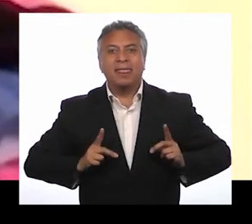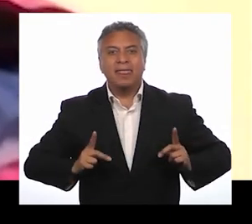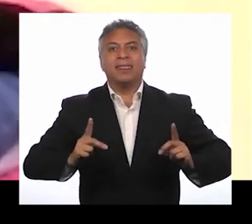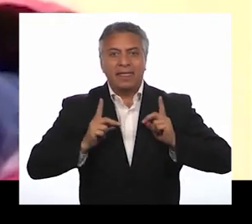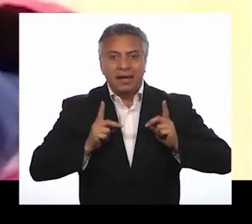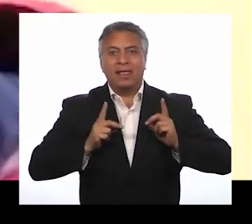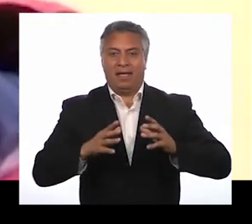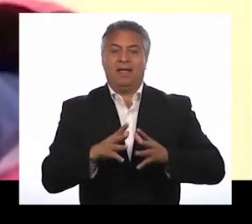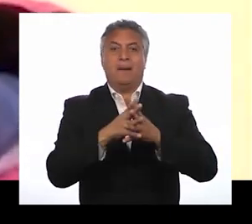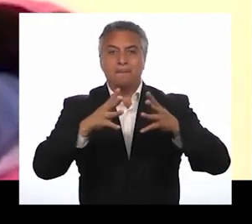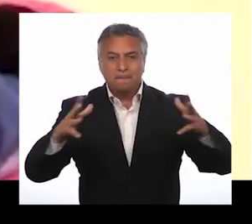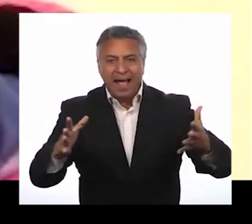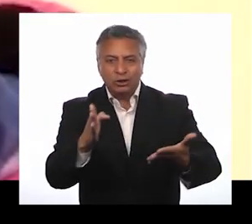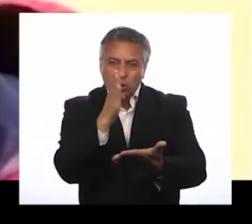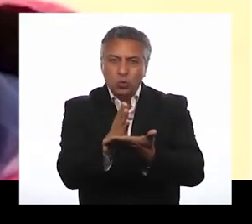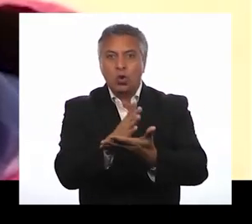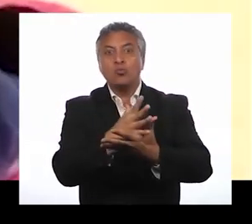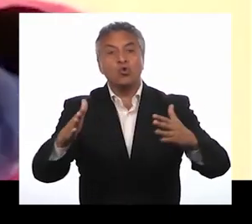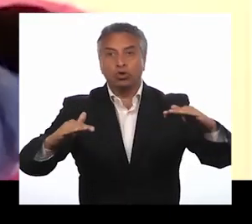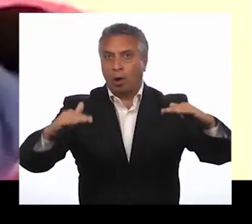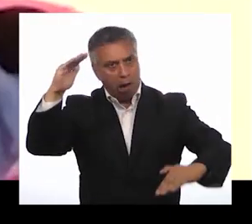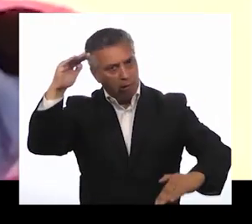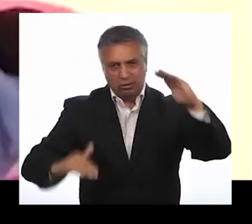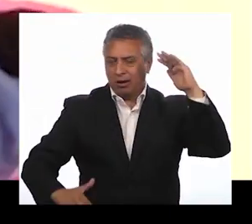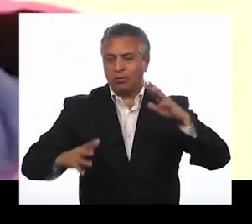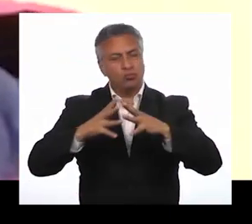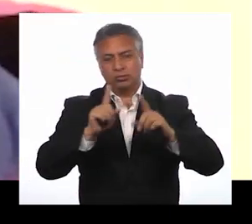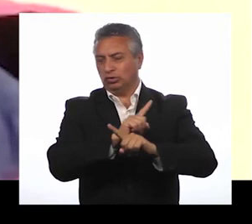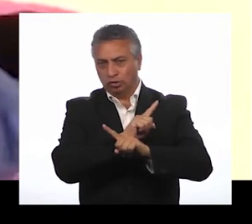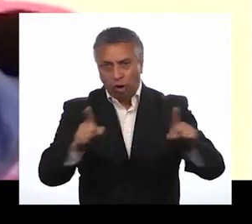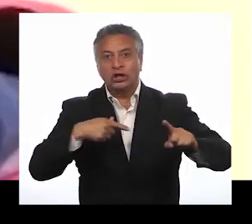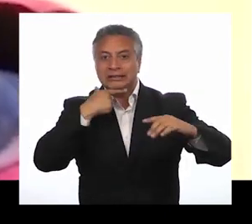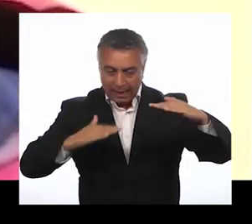justo. Entonces, igual de que no estén